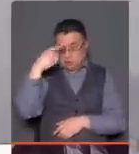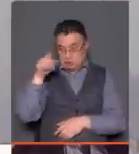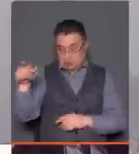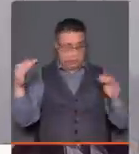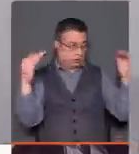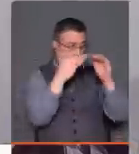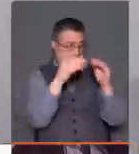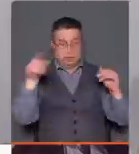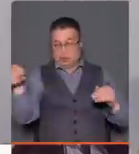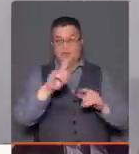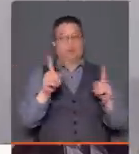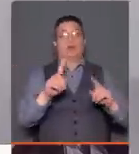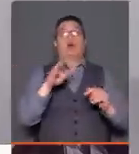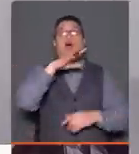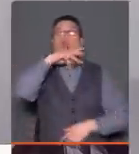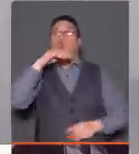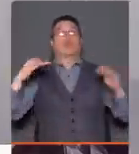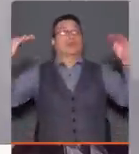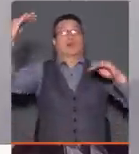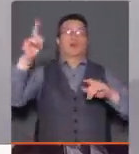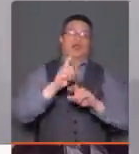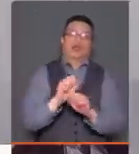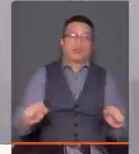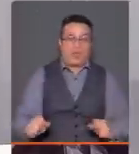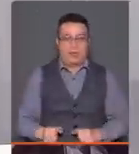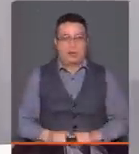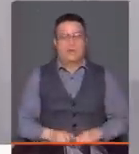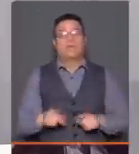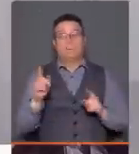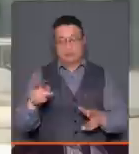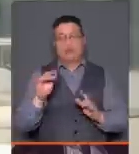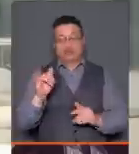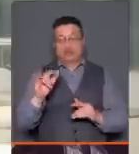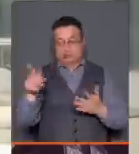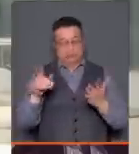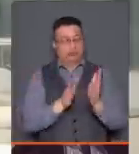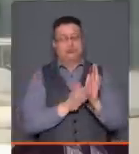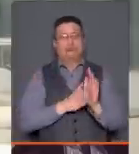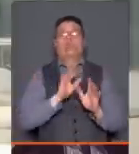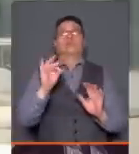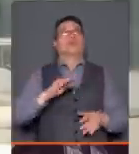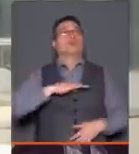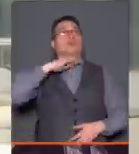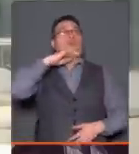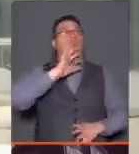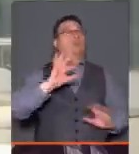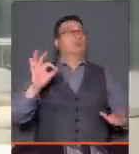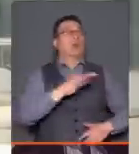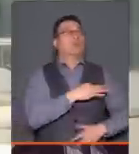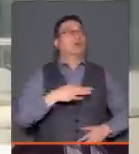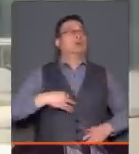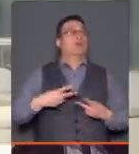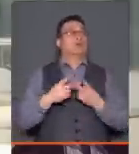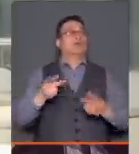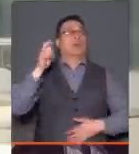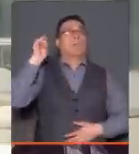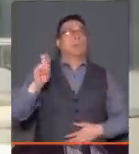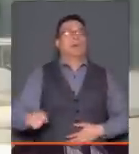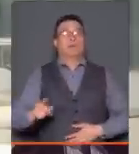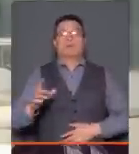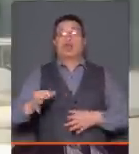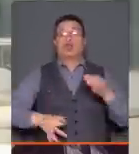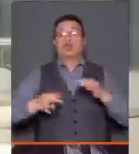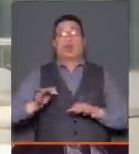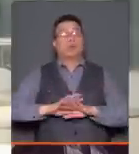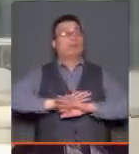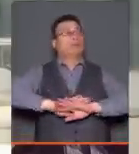un delito que comete cuando es adulto pero fue el reconocimiento que fue suficiente para el Ministerio Público y que fue suficiente para los tribunales